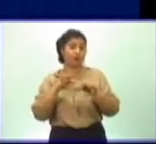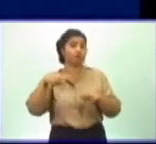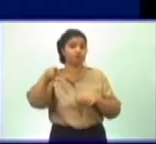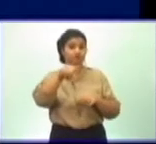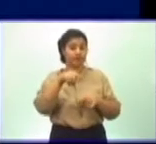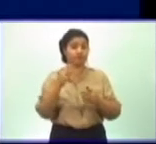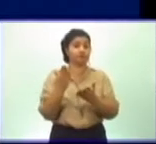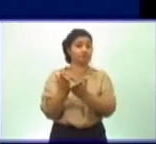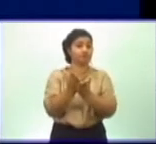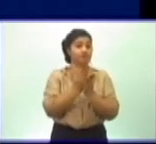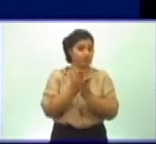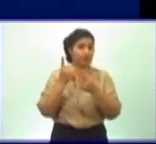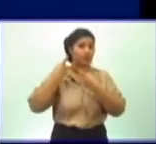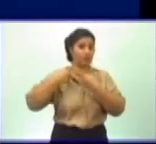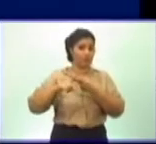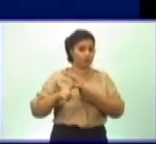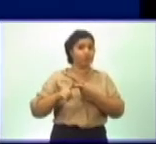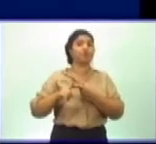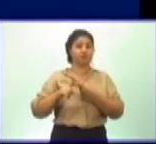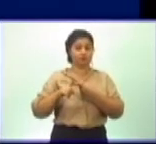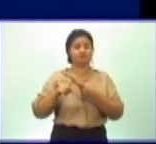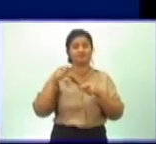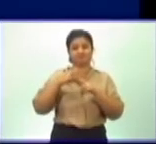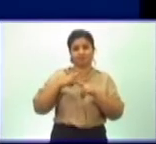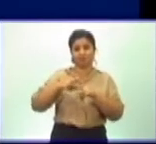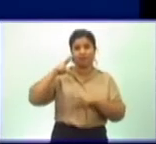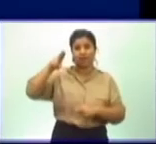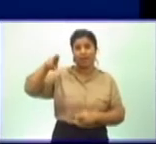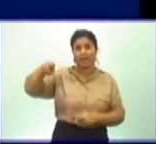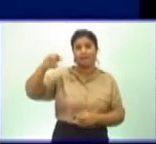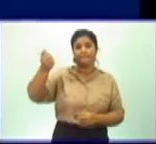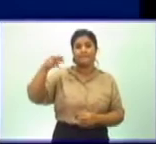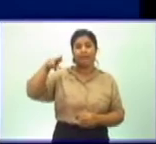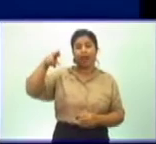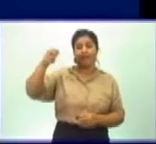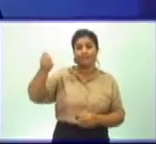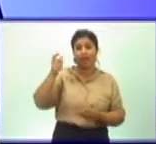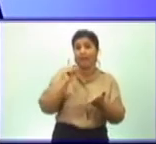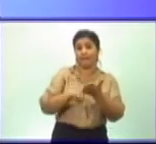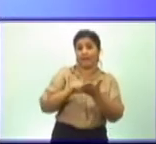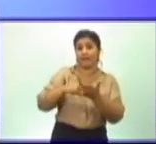ese deseo de ascender en la escala social fue un rasgo distintivo de Francia.